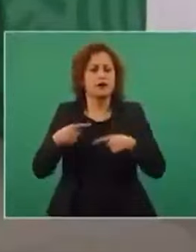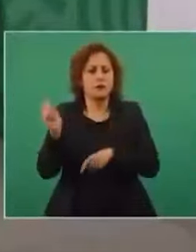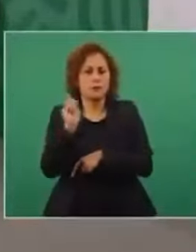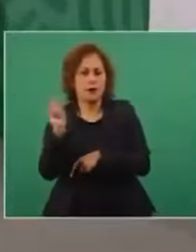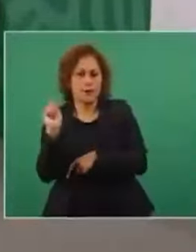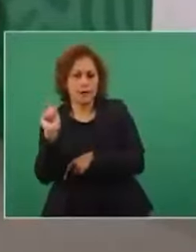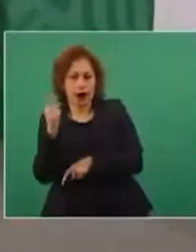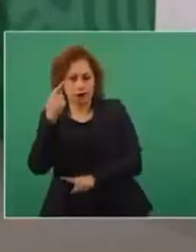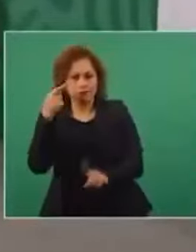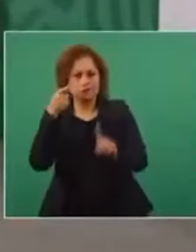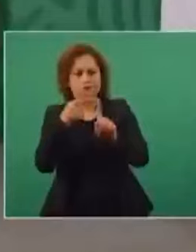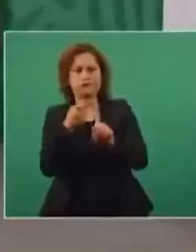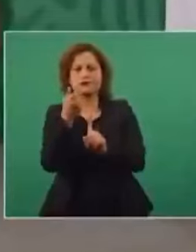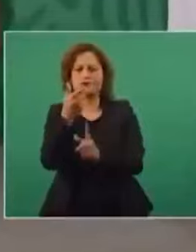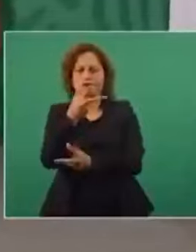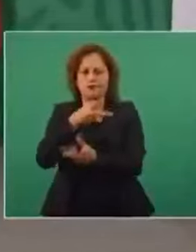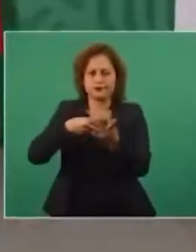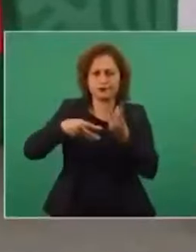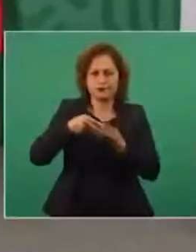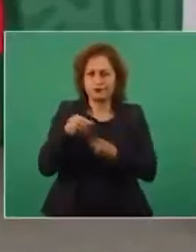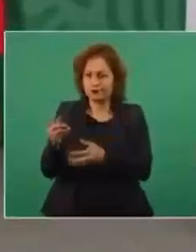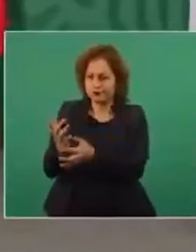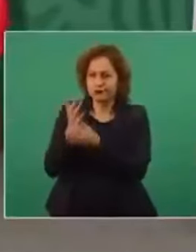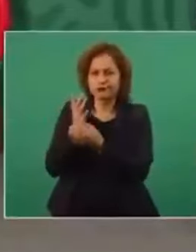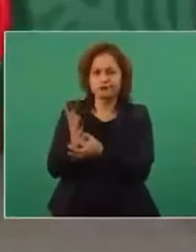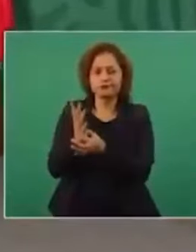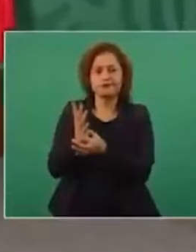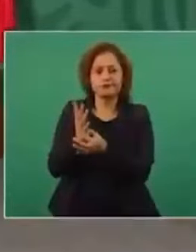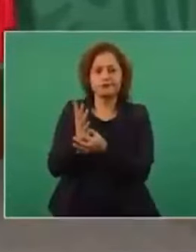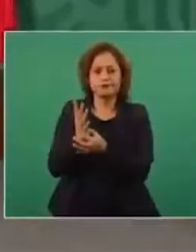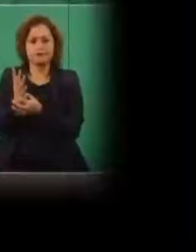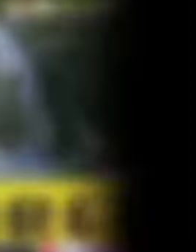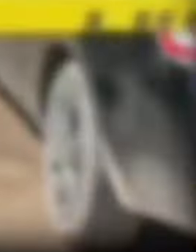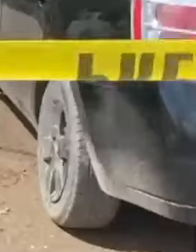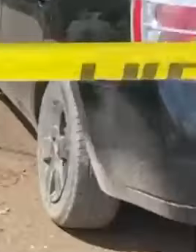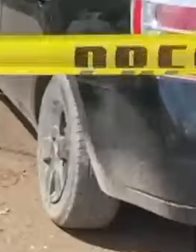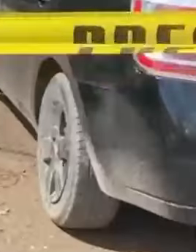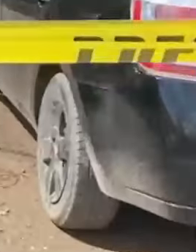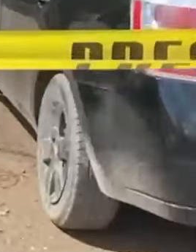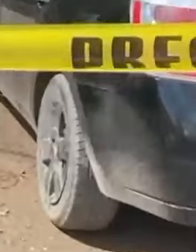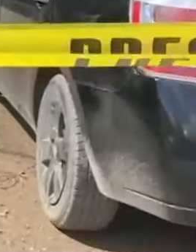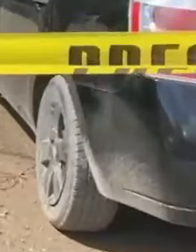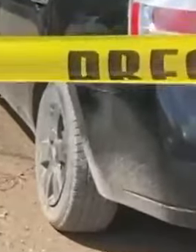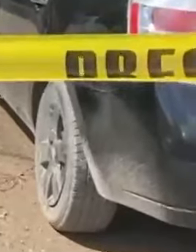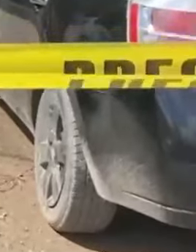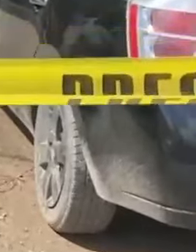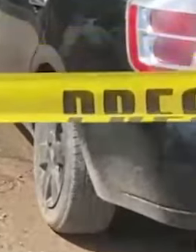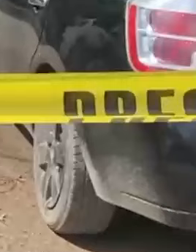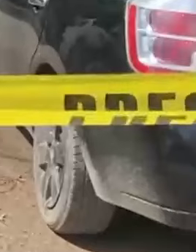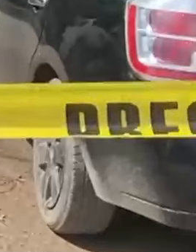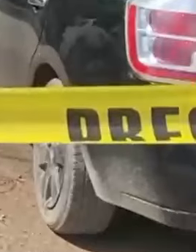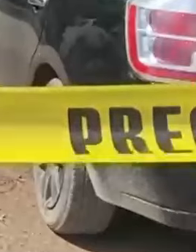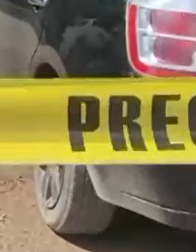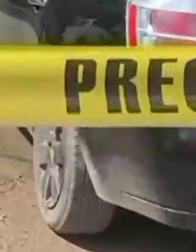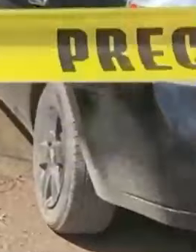y ese también es nuestro pronóstico. Otra de las grandes tareas que tiene AMLO es